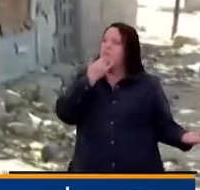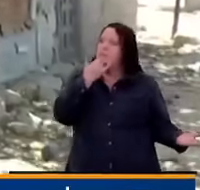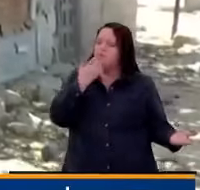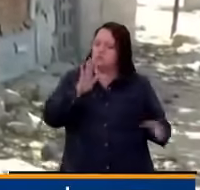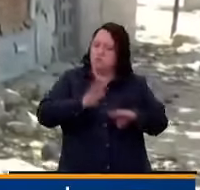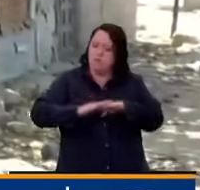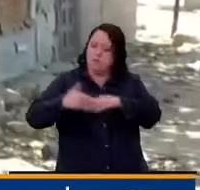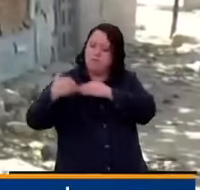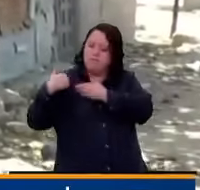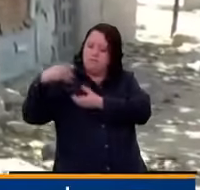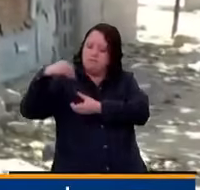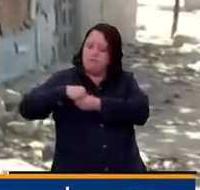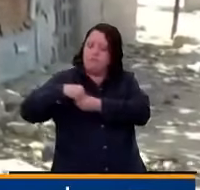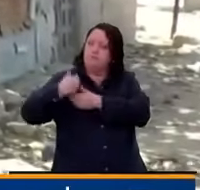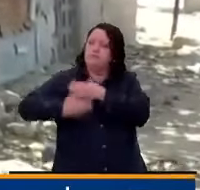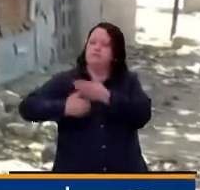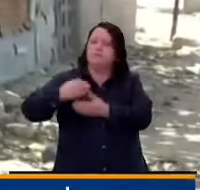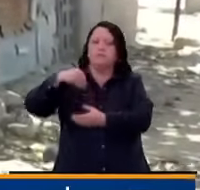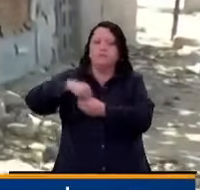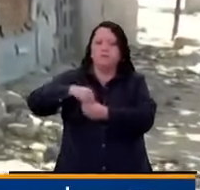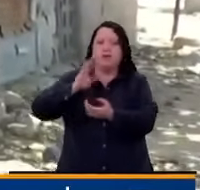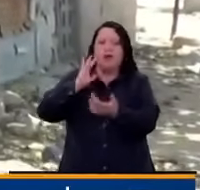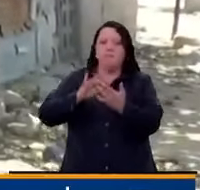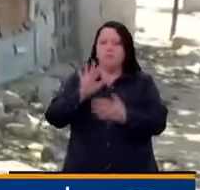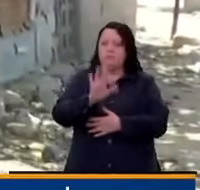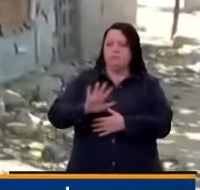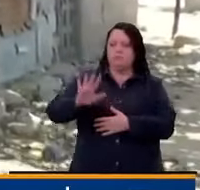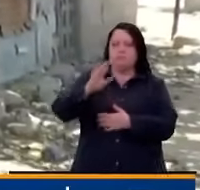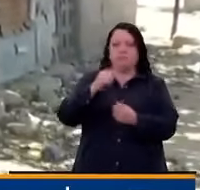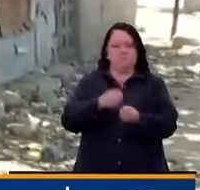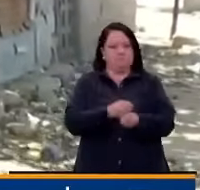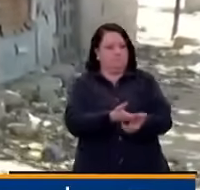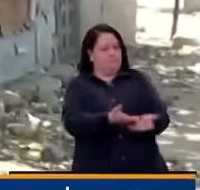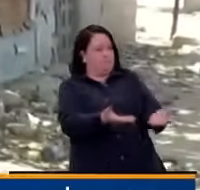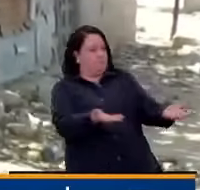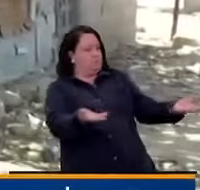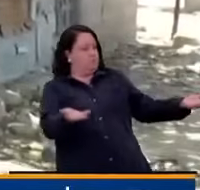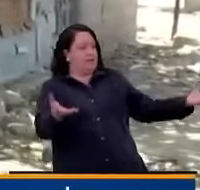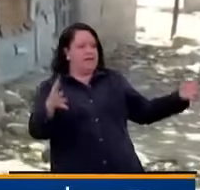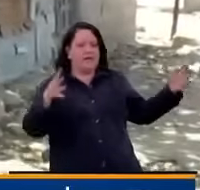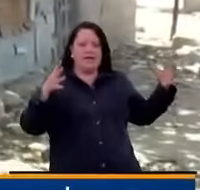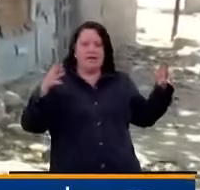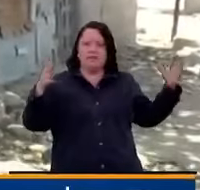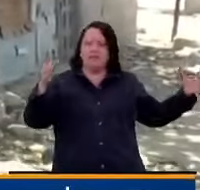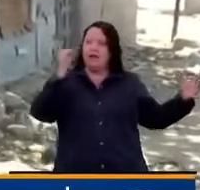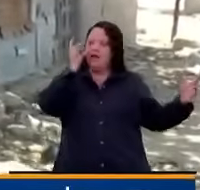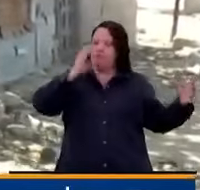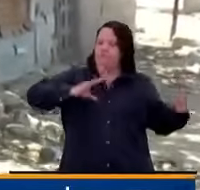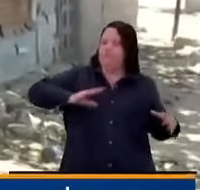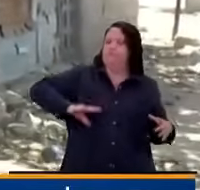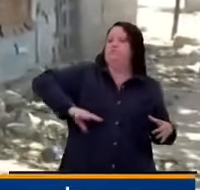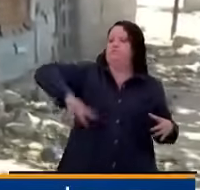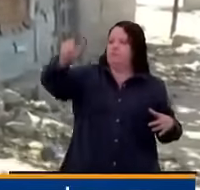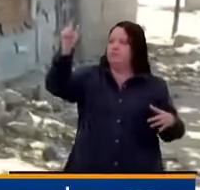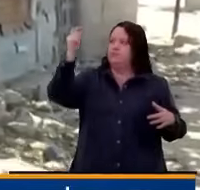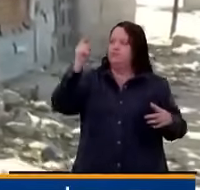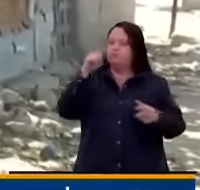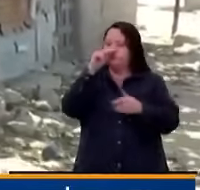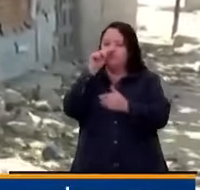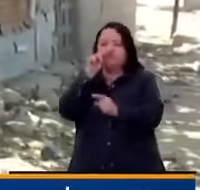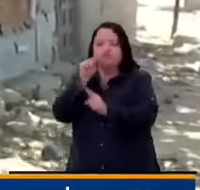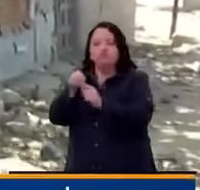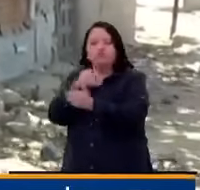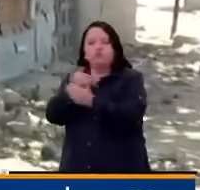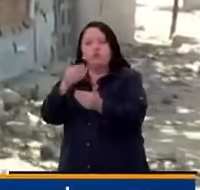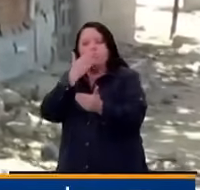responsables internamente en el departamento de este masivo y funesto robo hacia los niños